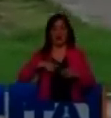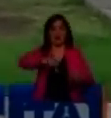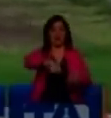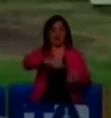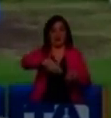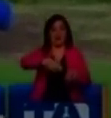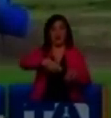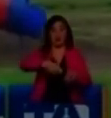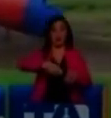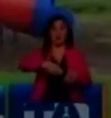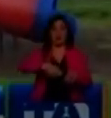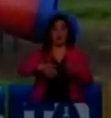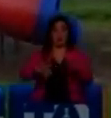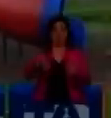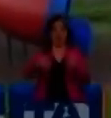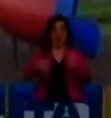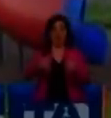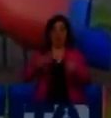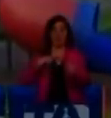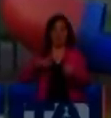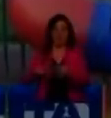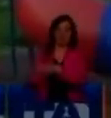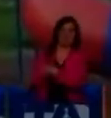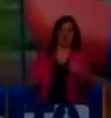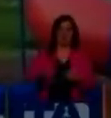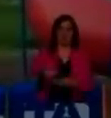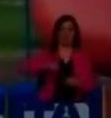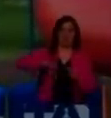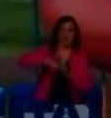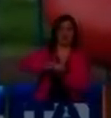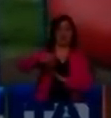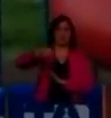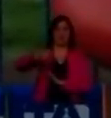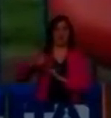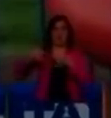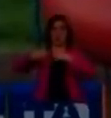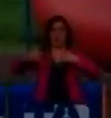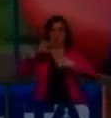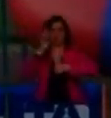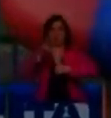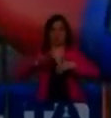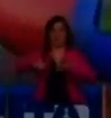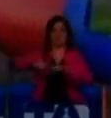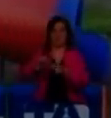me llevaron todas las llaves de mis dos locales y me dejaron sin nada. Tuvo que cambiar todo lo que es